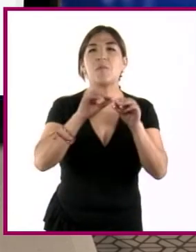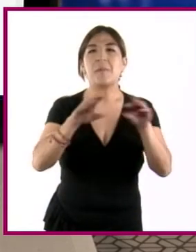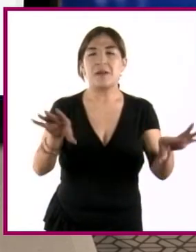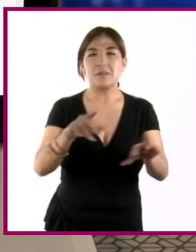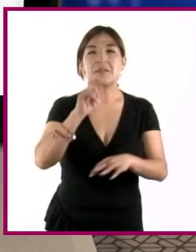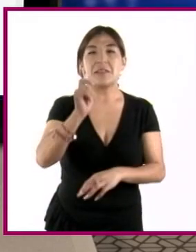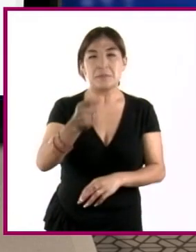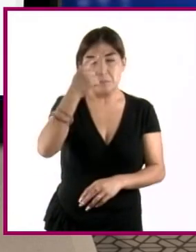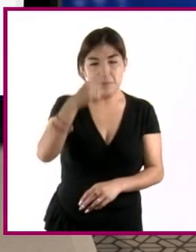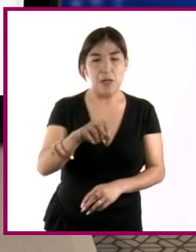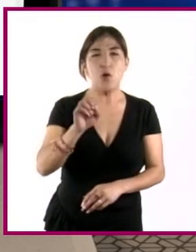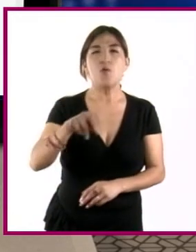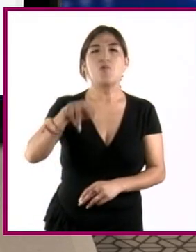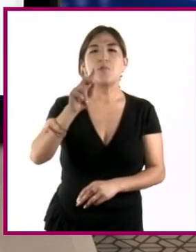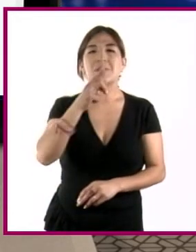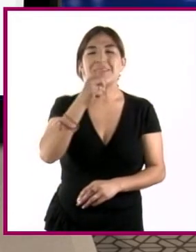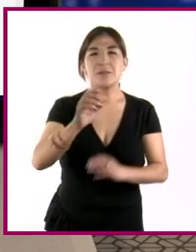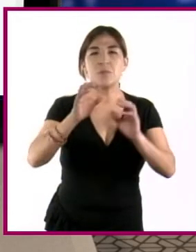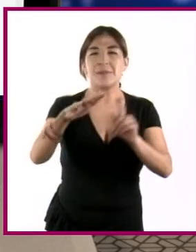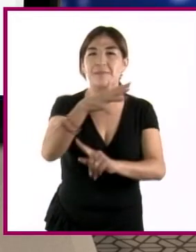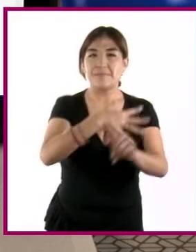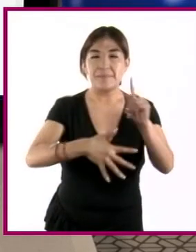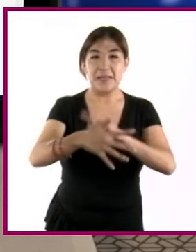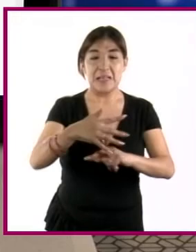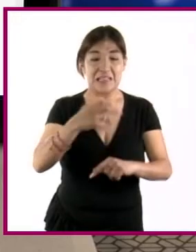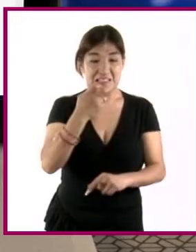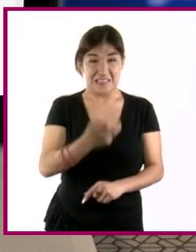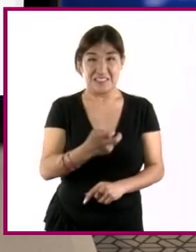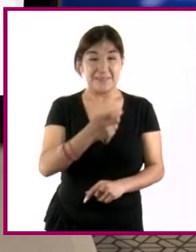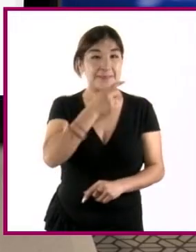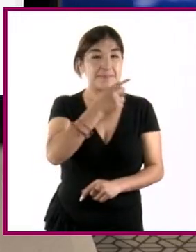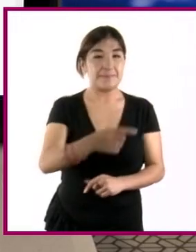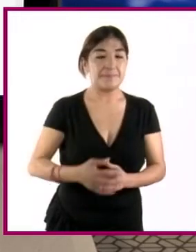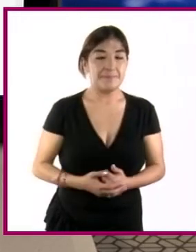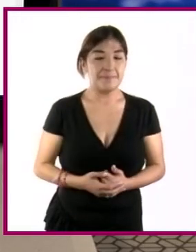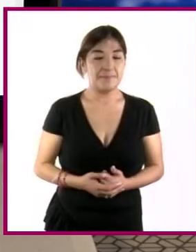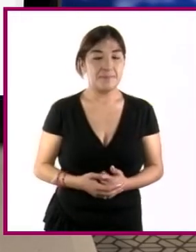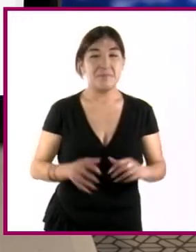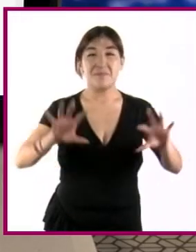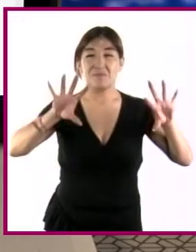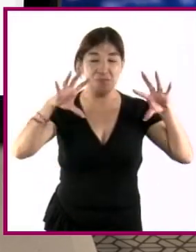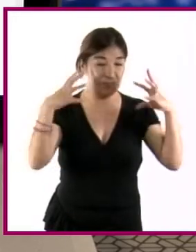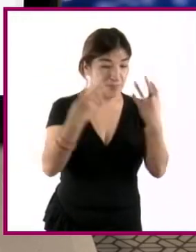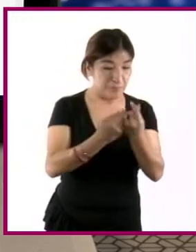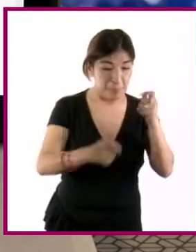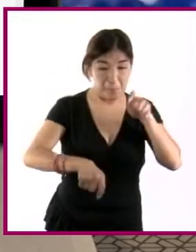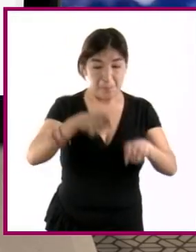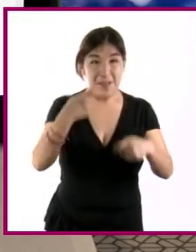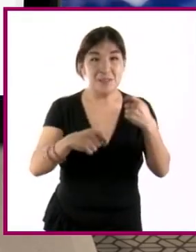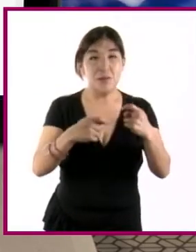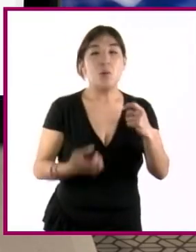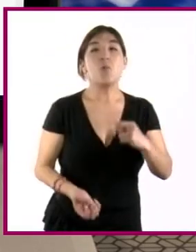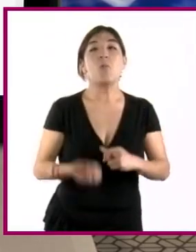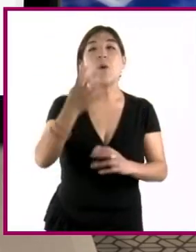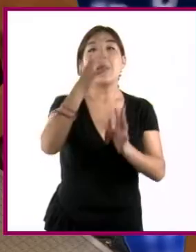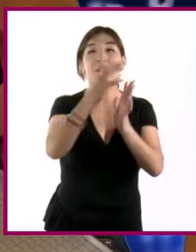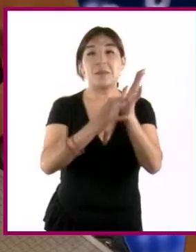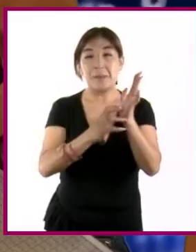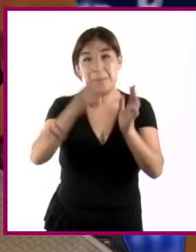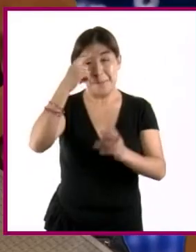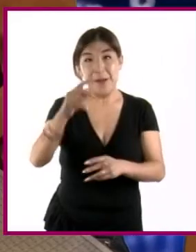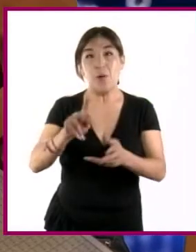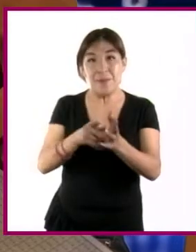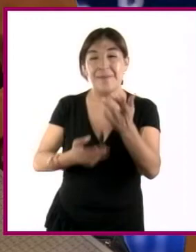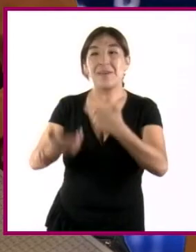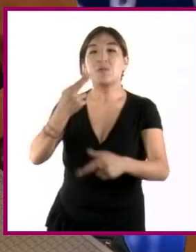ONU, en el que se dice que el total de la producción mundial de plásticos solo se recolecta el 14% para reciclar.